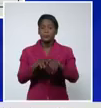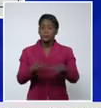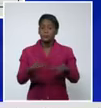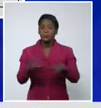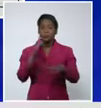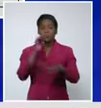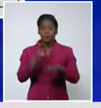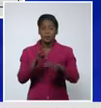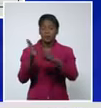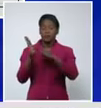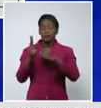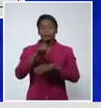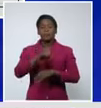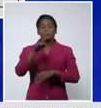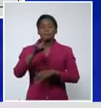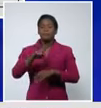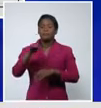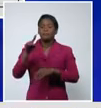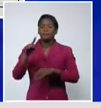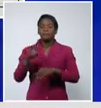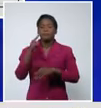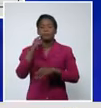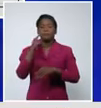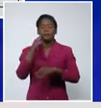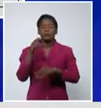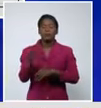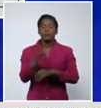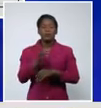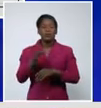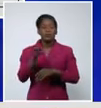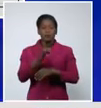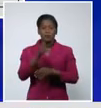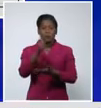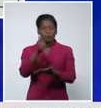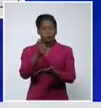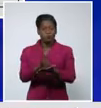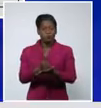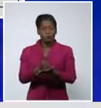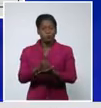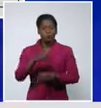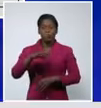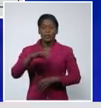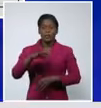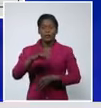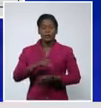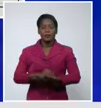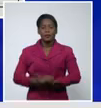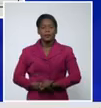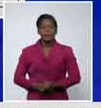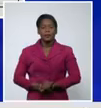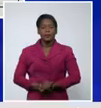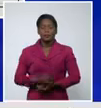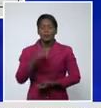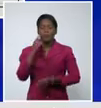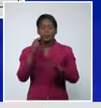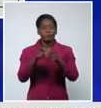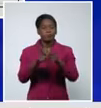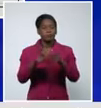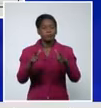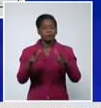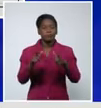curva, fundamentalmente en su municipio cabecera, Pinar del Río, con una tasa de